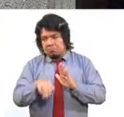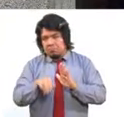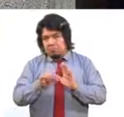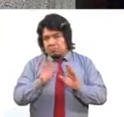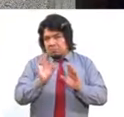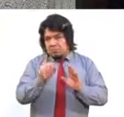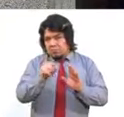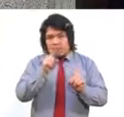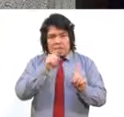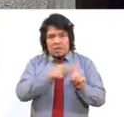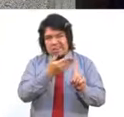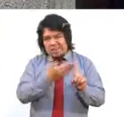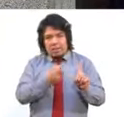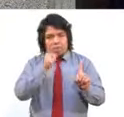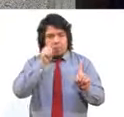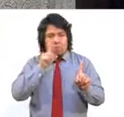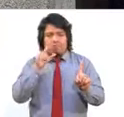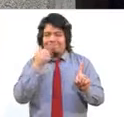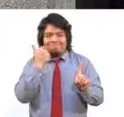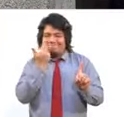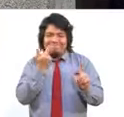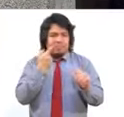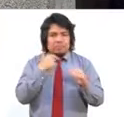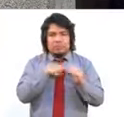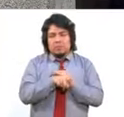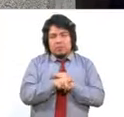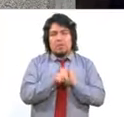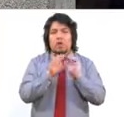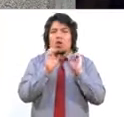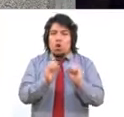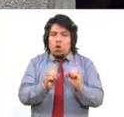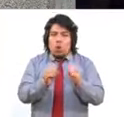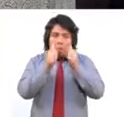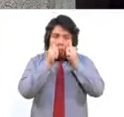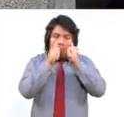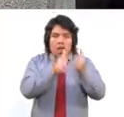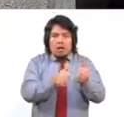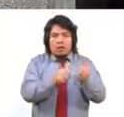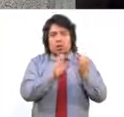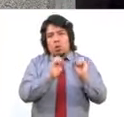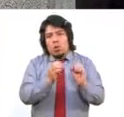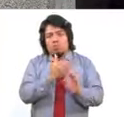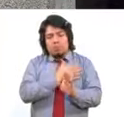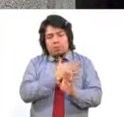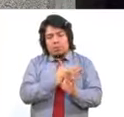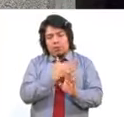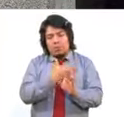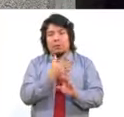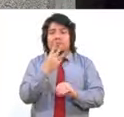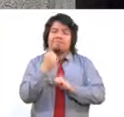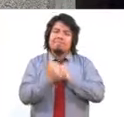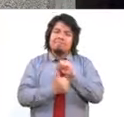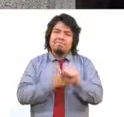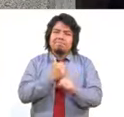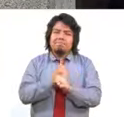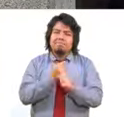quisieron denunciar, que no se haya contemplado su caso en estos tres últimos años? ¿Se